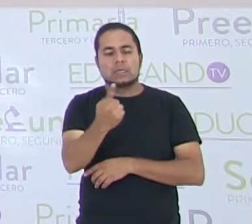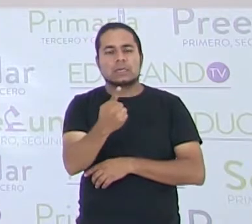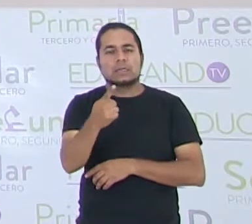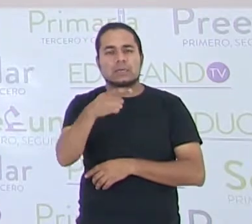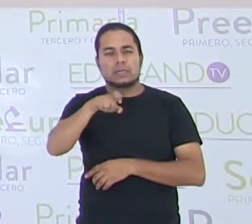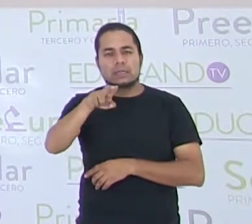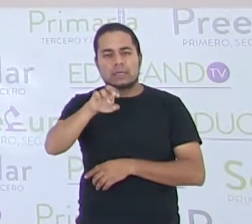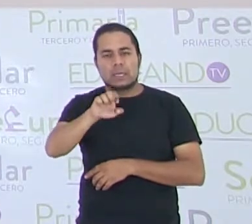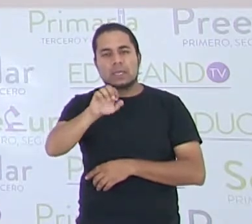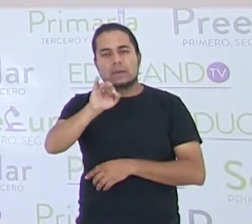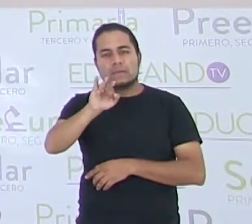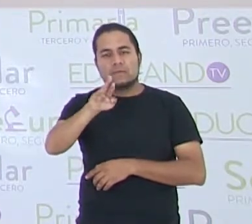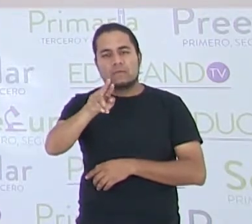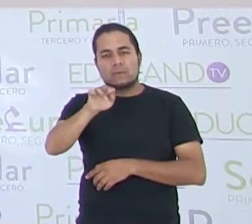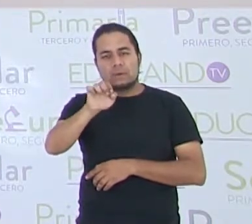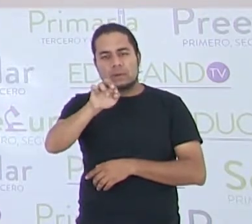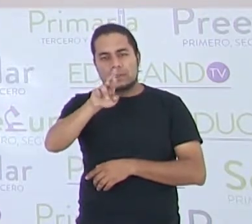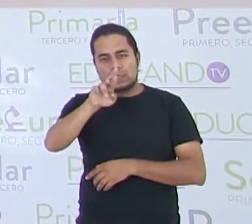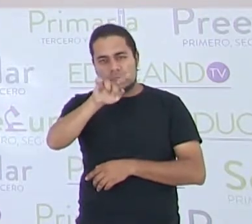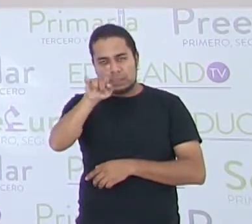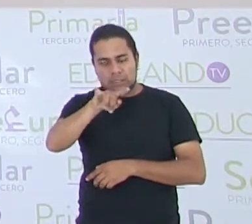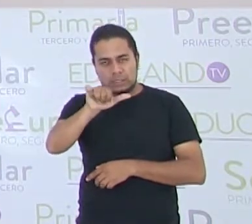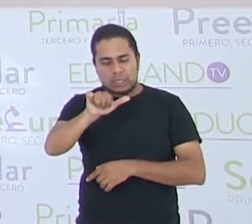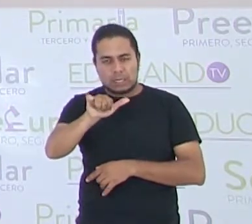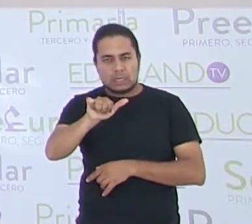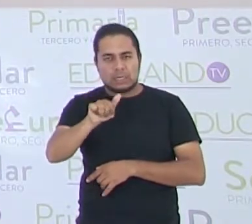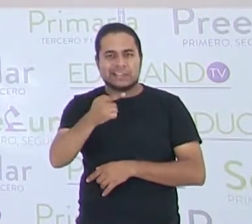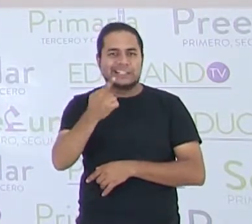que fuerza.